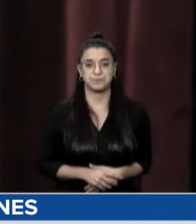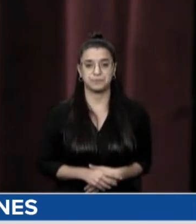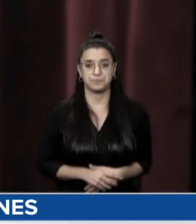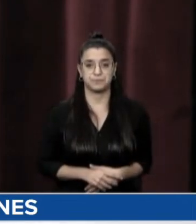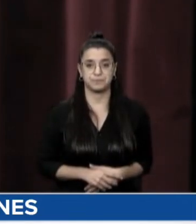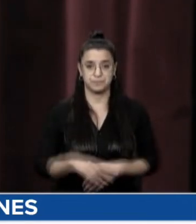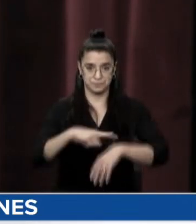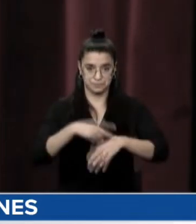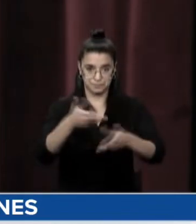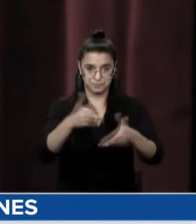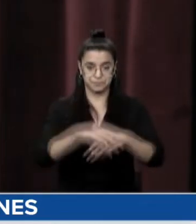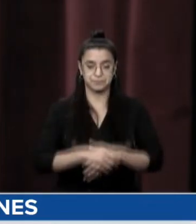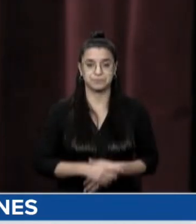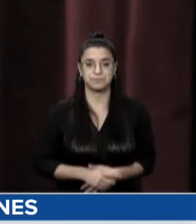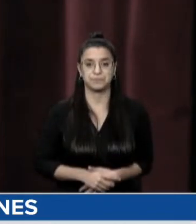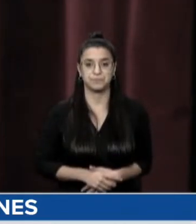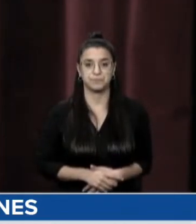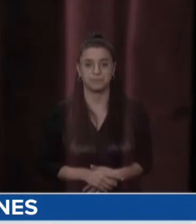Tiempo.